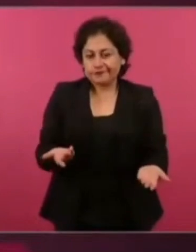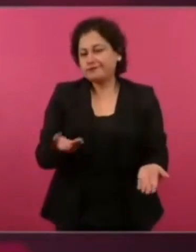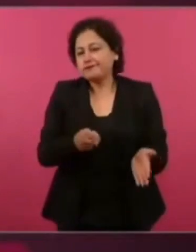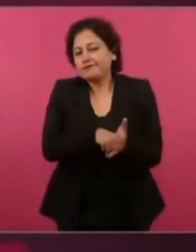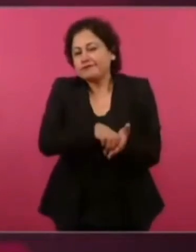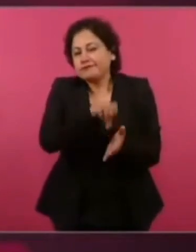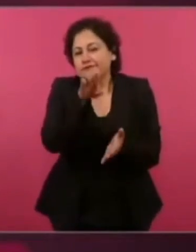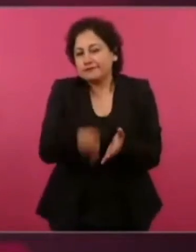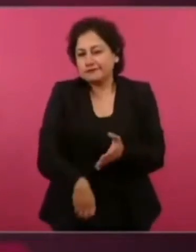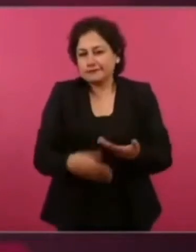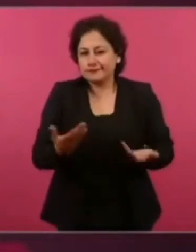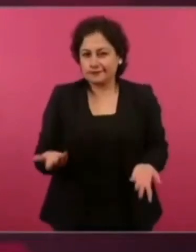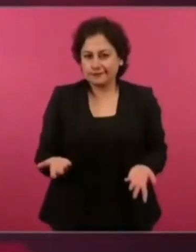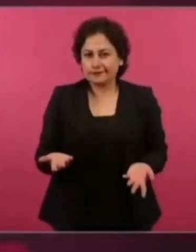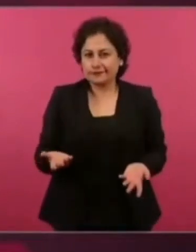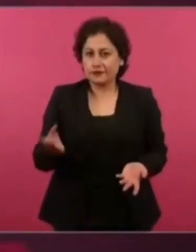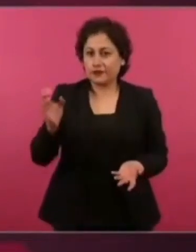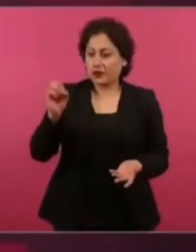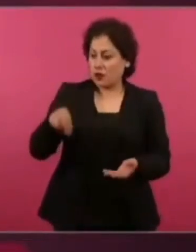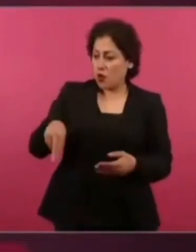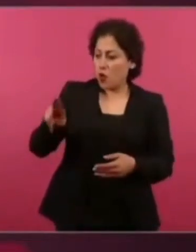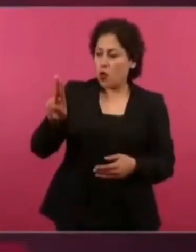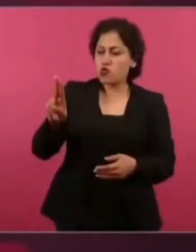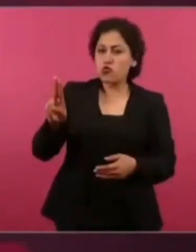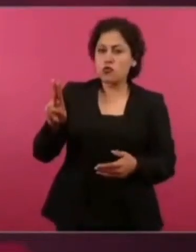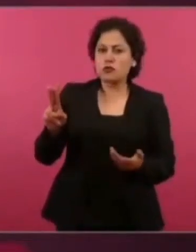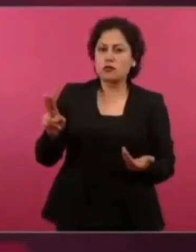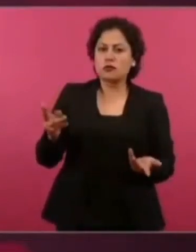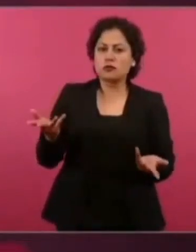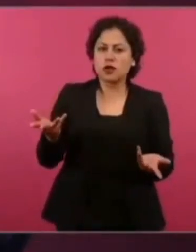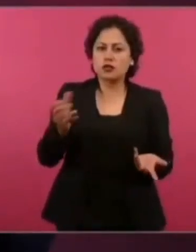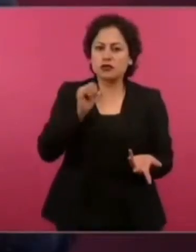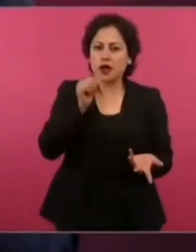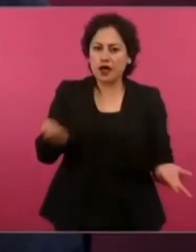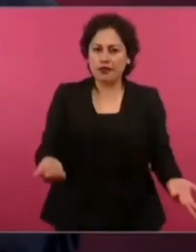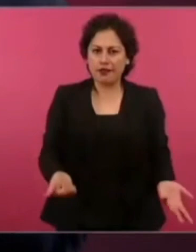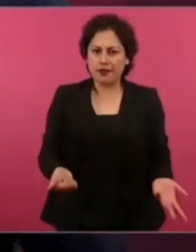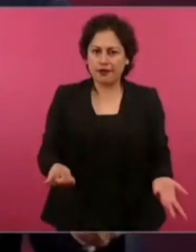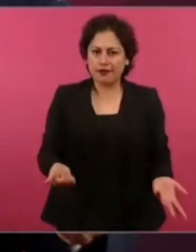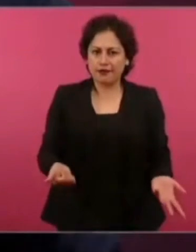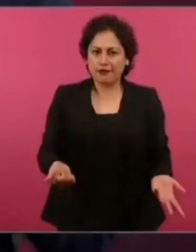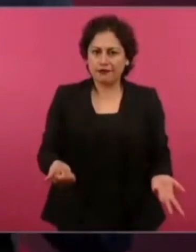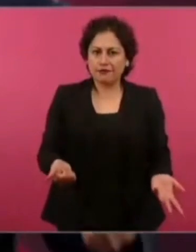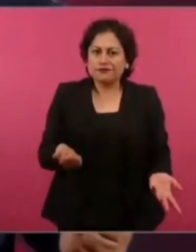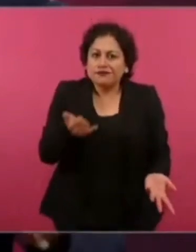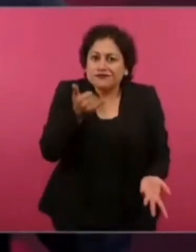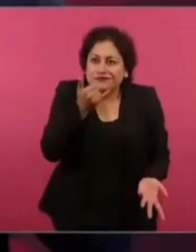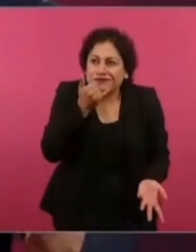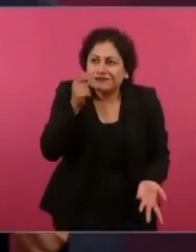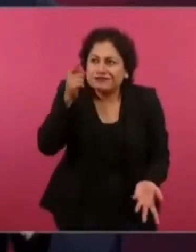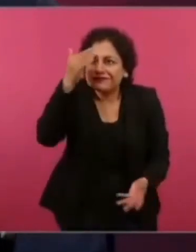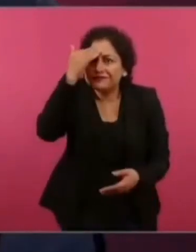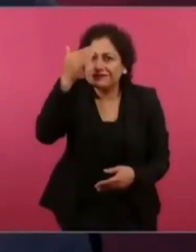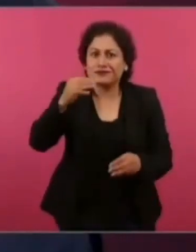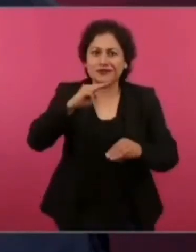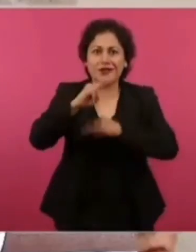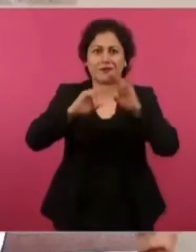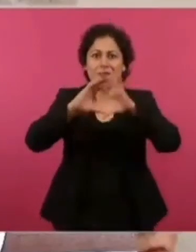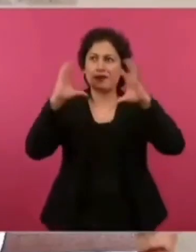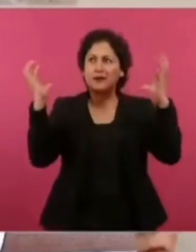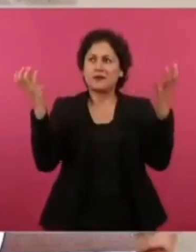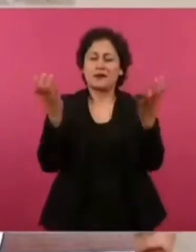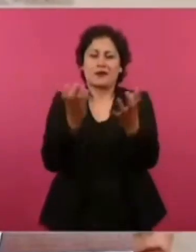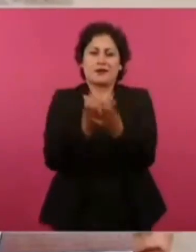no se haga nada cuando hay 1.000 millones de seres humanos que viven con menos